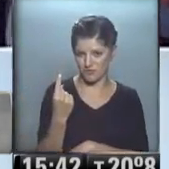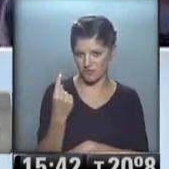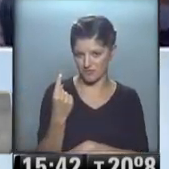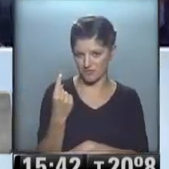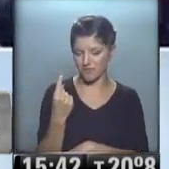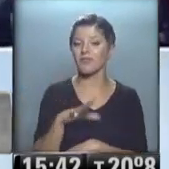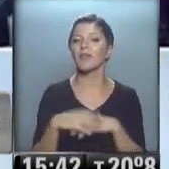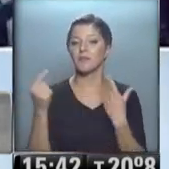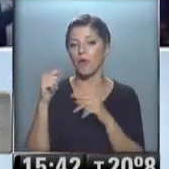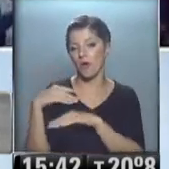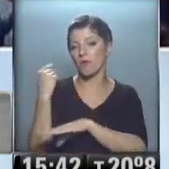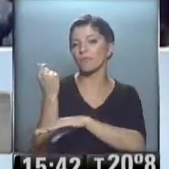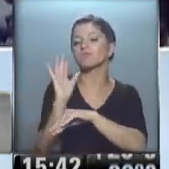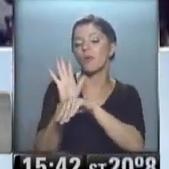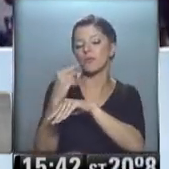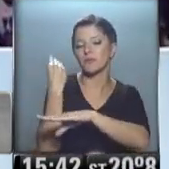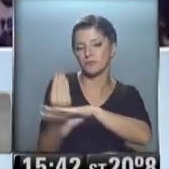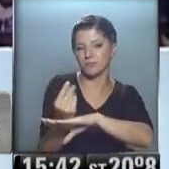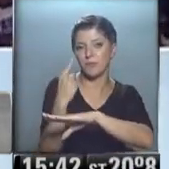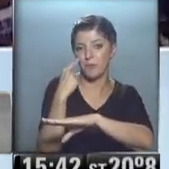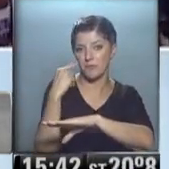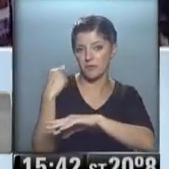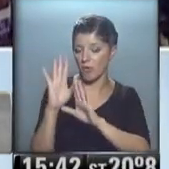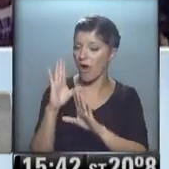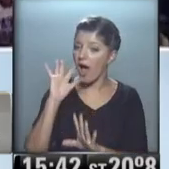ahí junto a ustedes. Juan, ¿algo más?